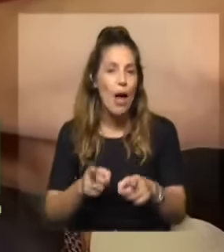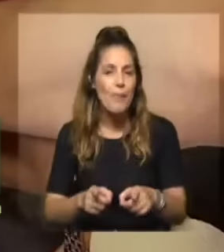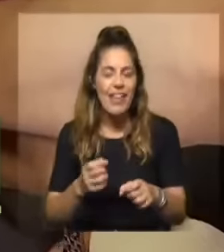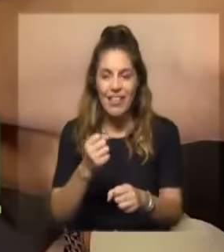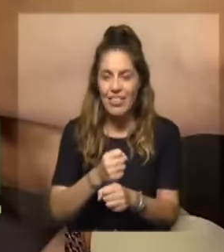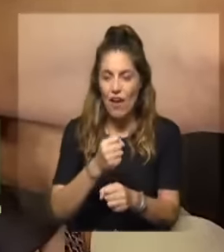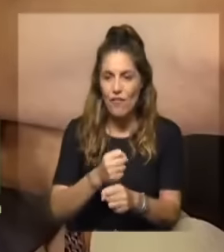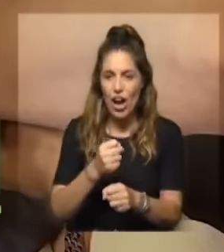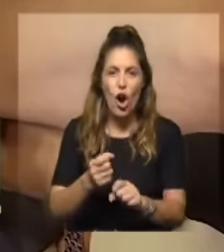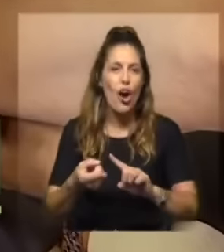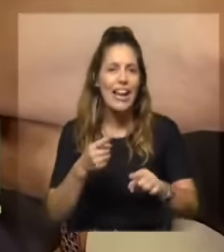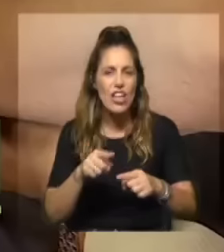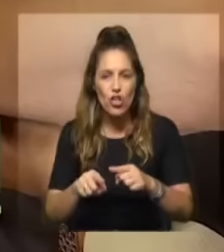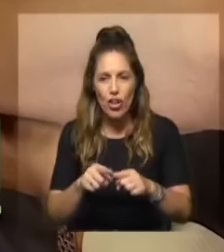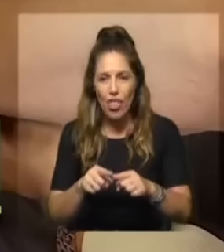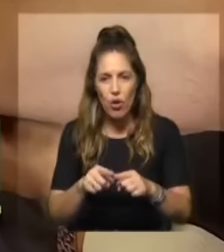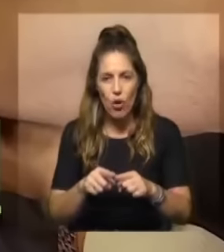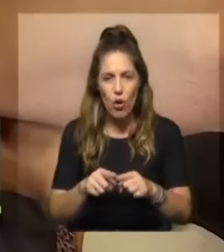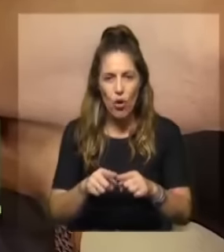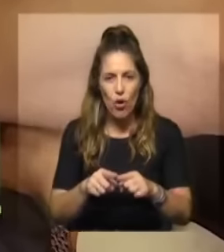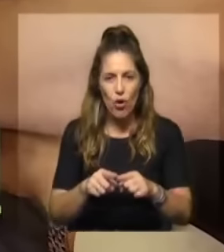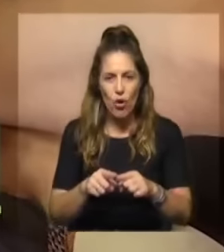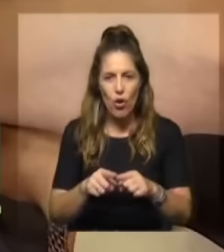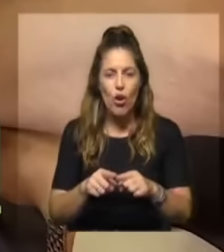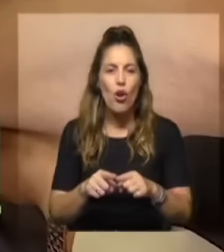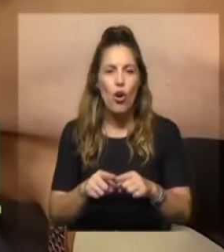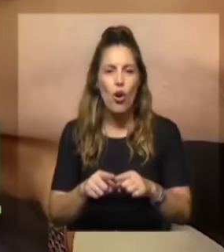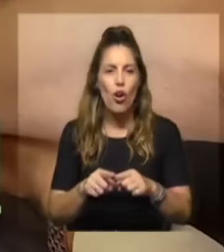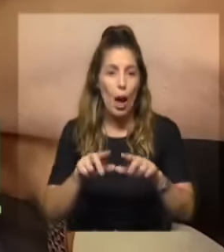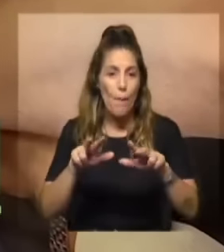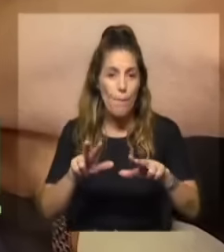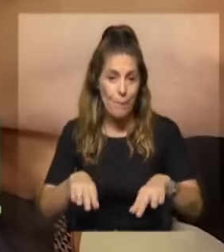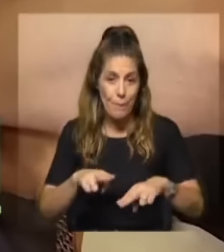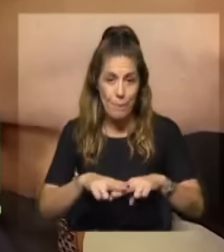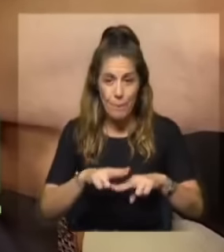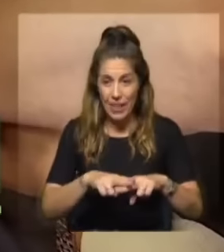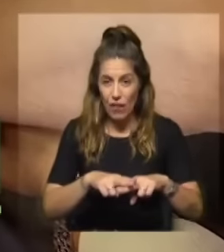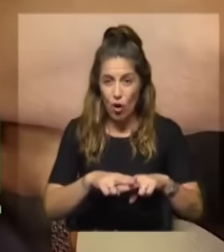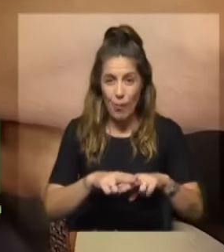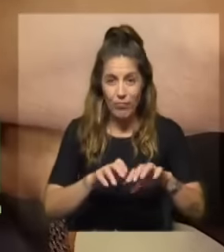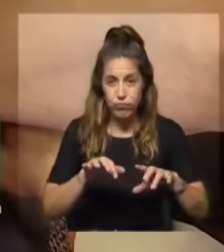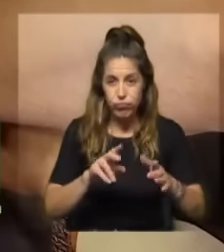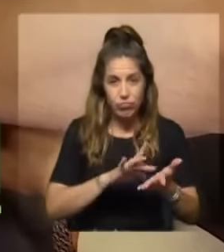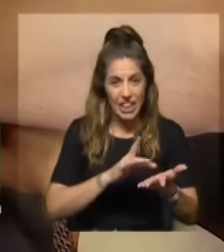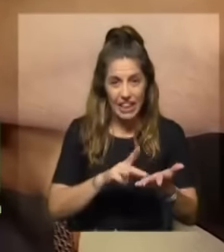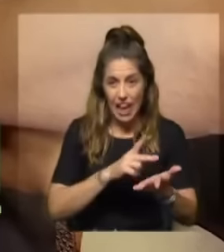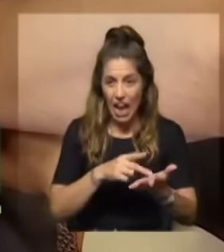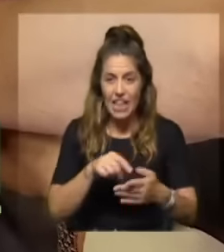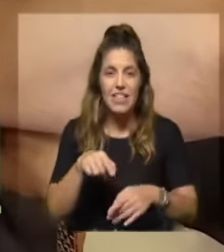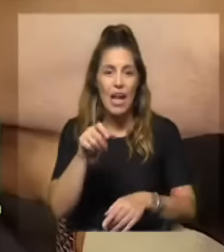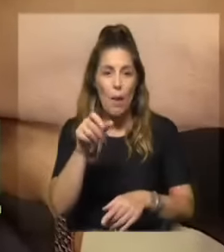trabajo que tiene que ver con las plataformas por ejemplo verdad trabajadores que forman parte de